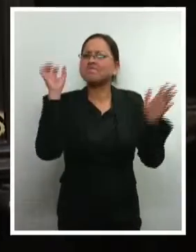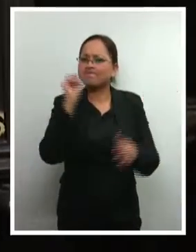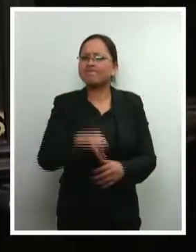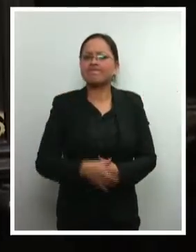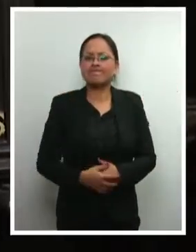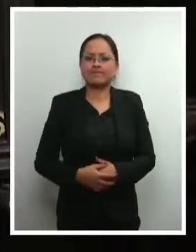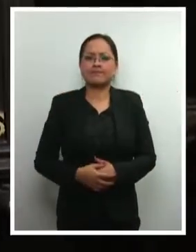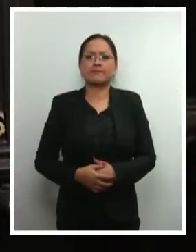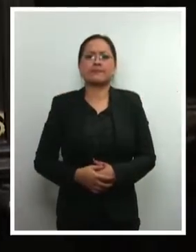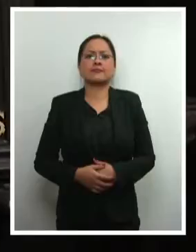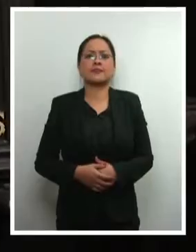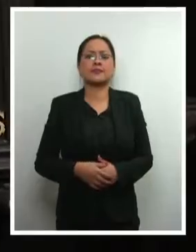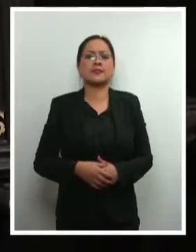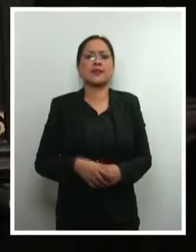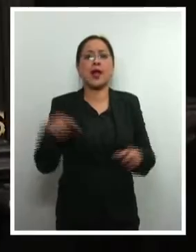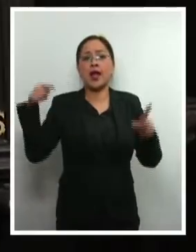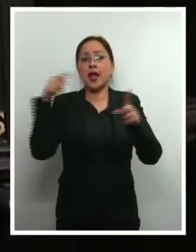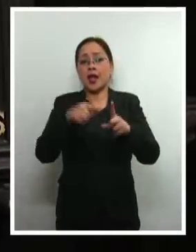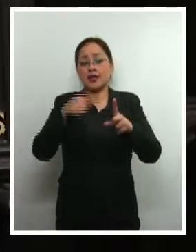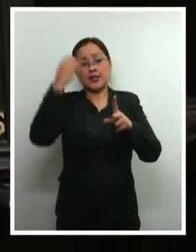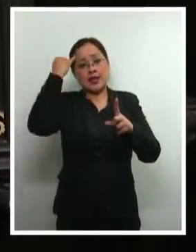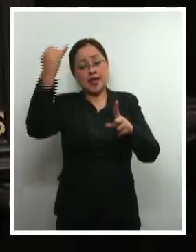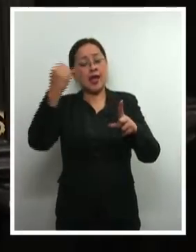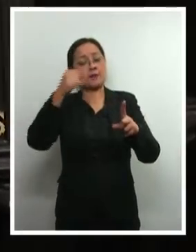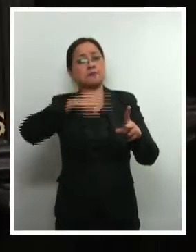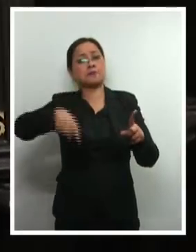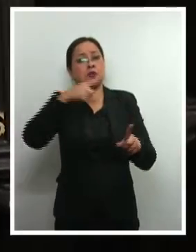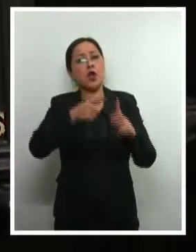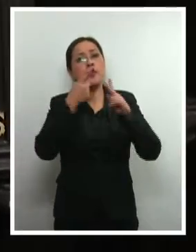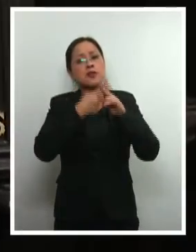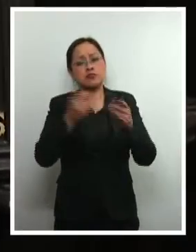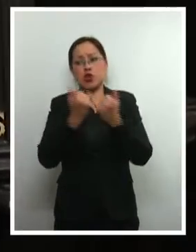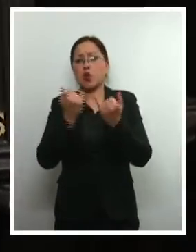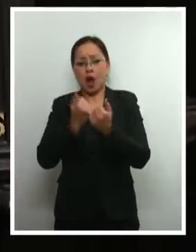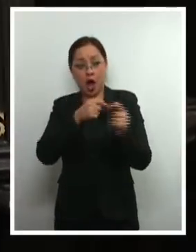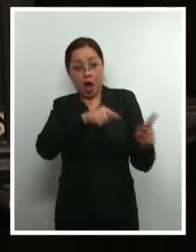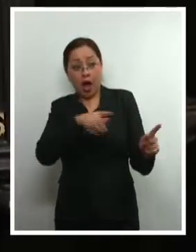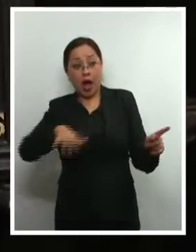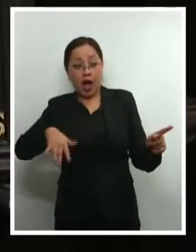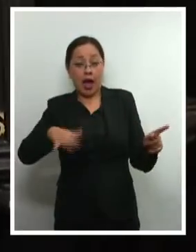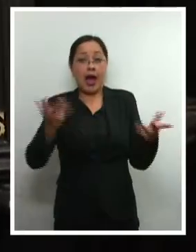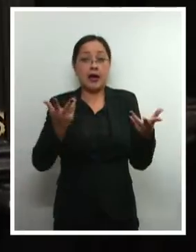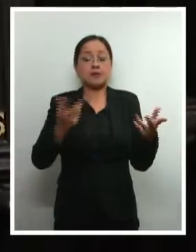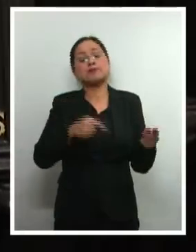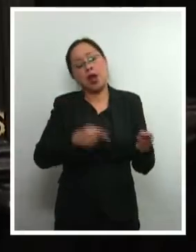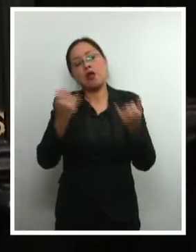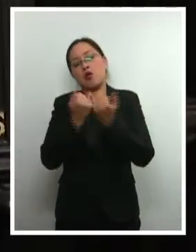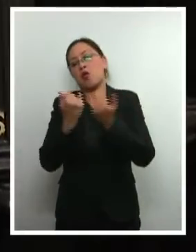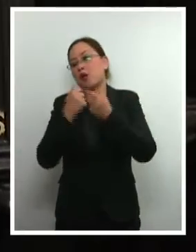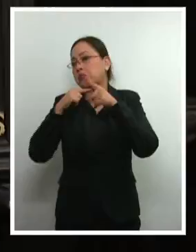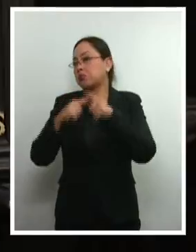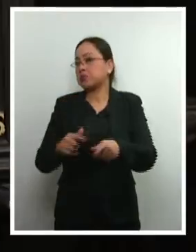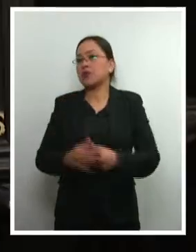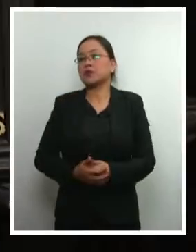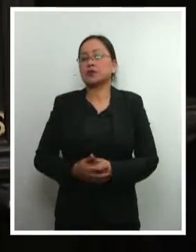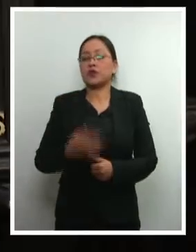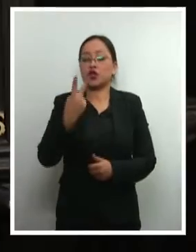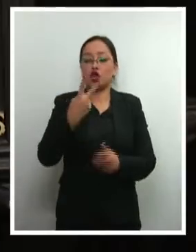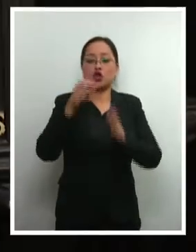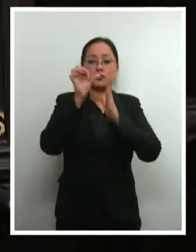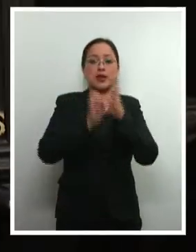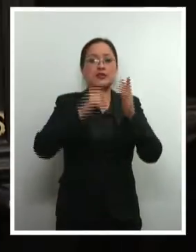vamos a empezar en esa lógica, y entonces todo lo que se acordó en estos 2 meses